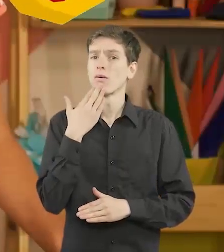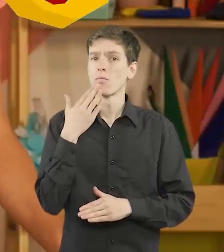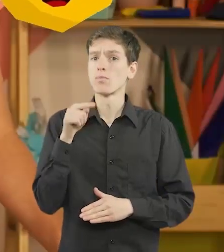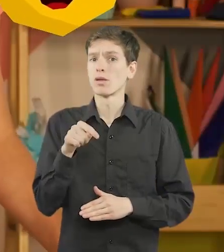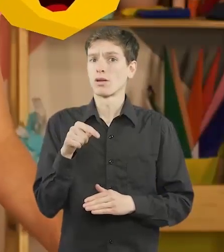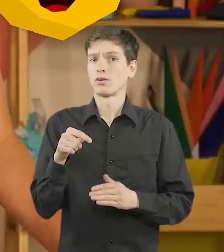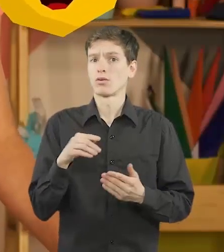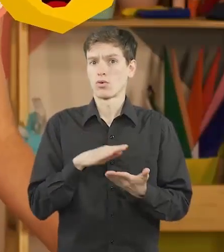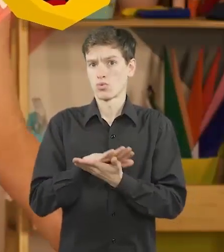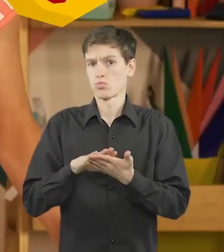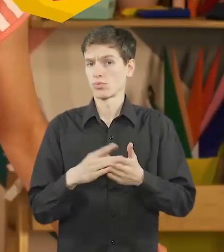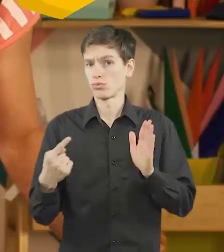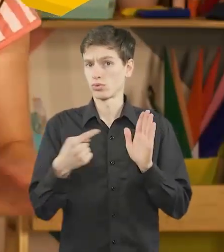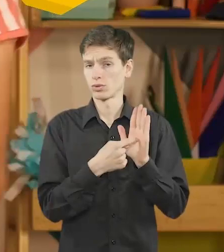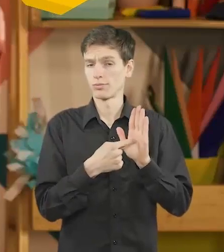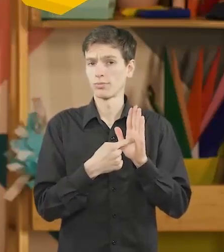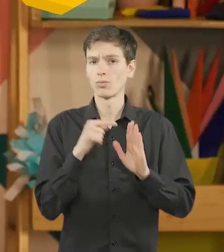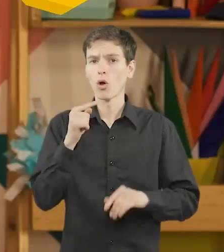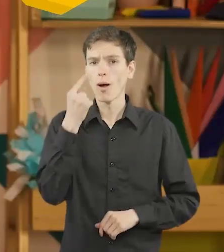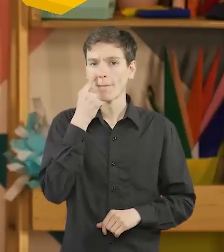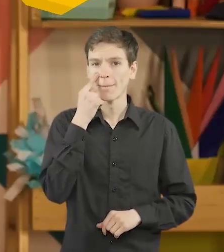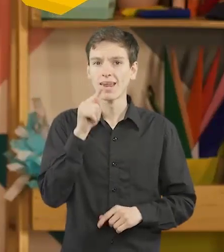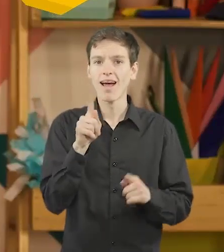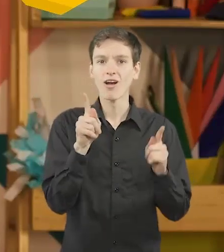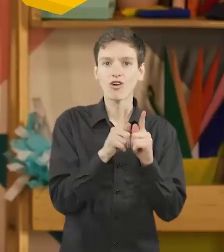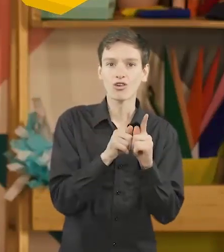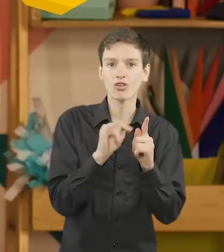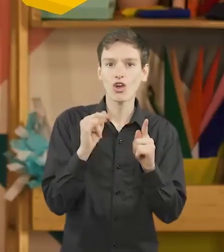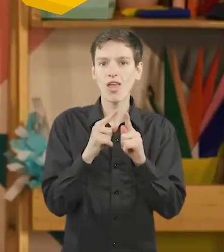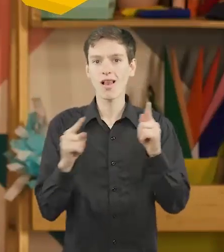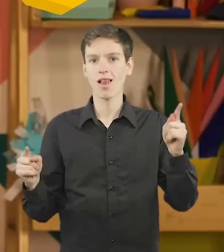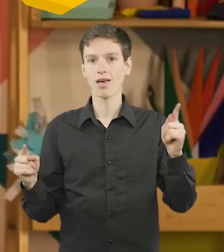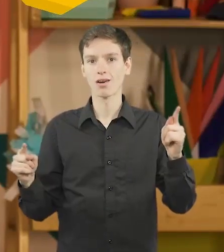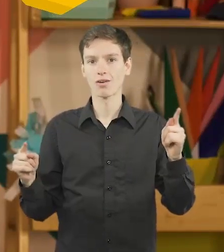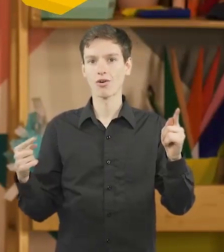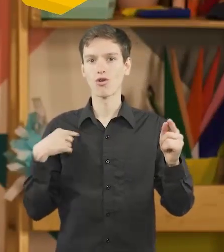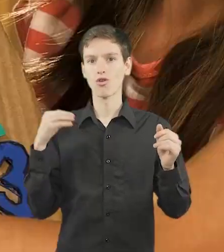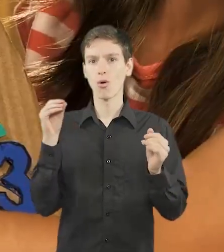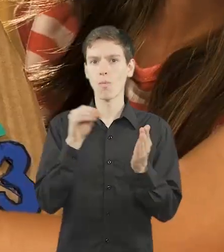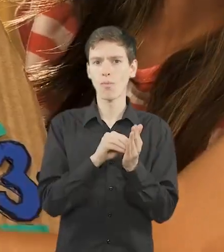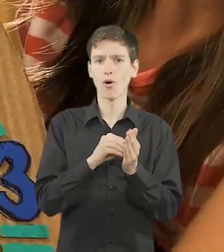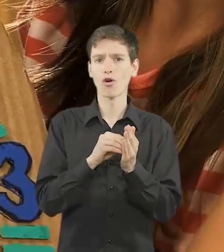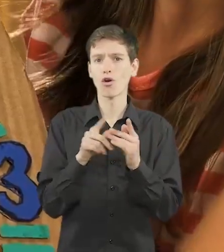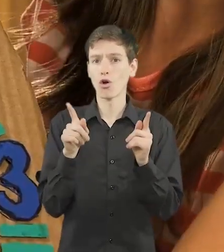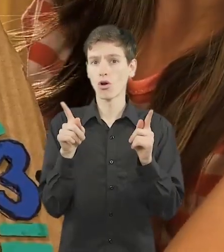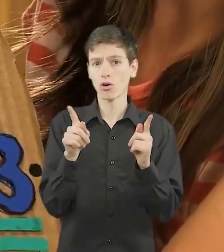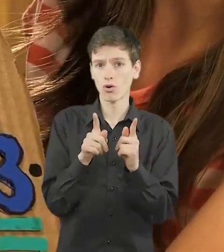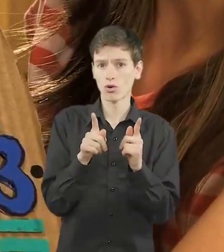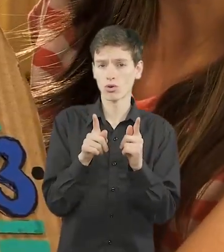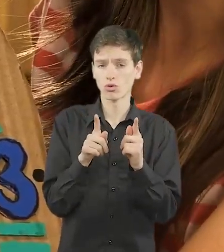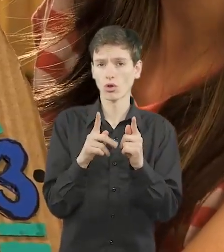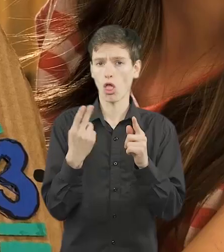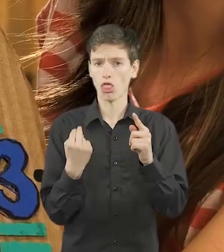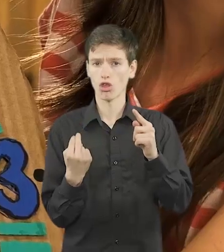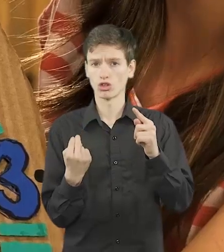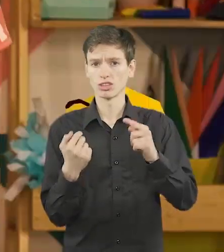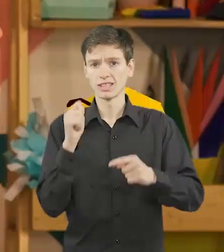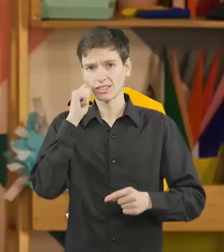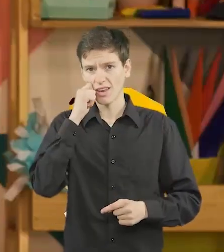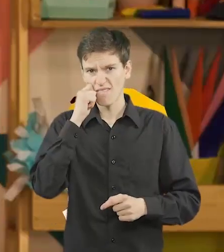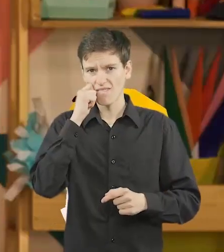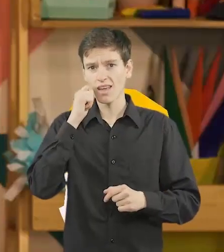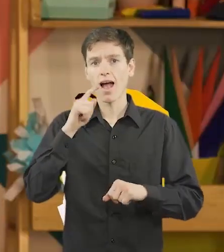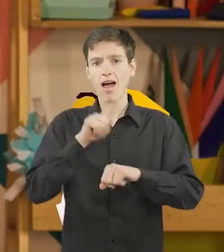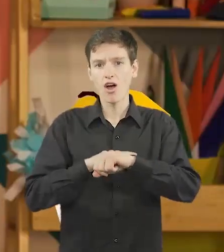¿Cómo acá? Miren, este es el corto y este es el largo. Si yo pongo el corto en las doce,